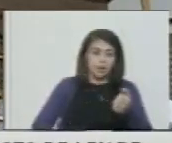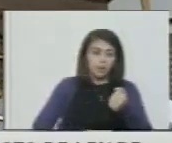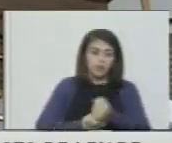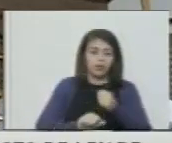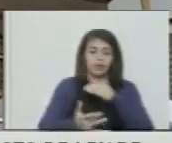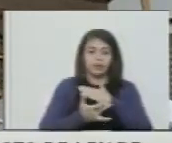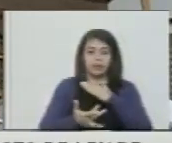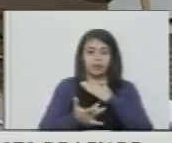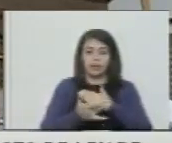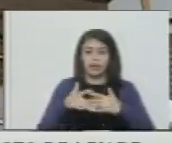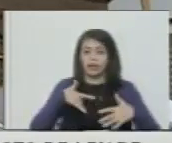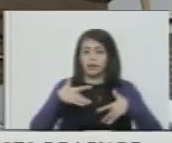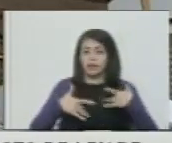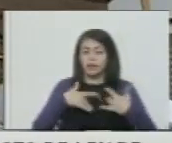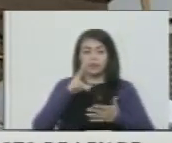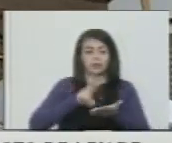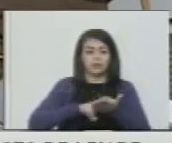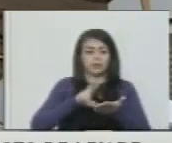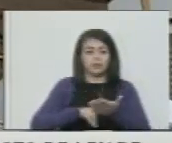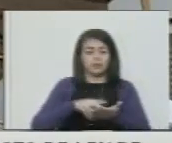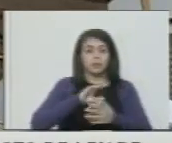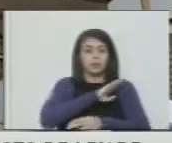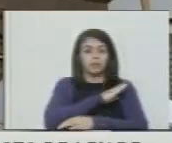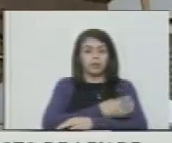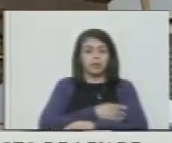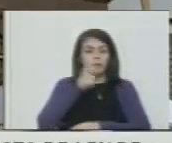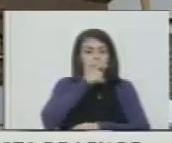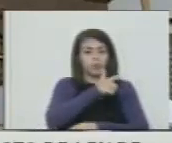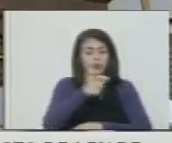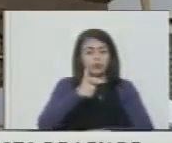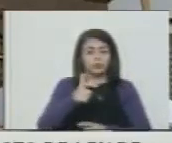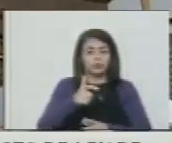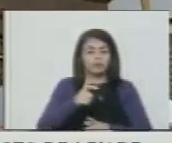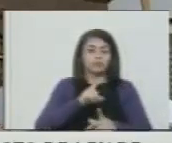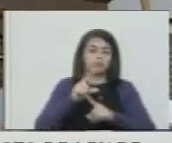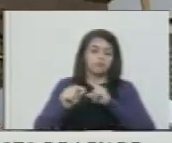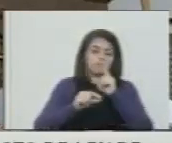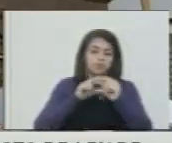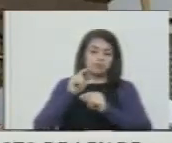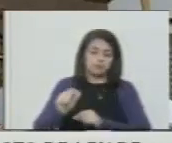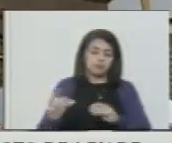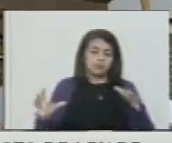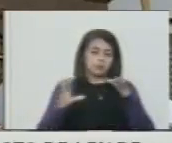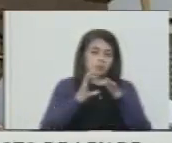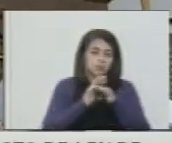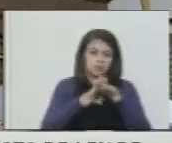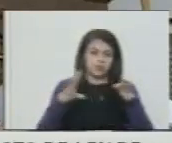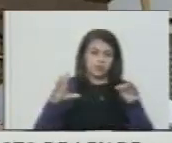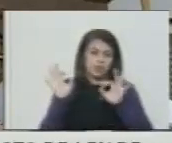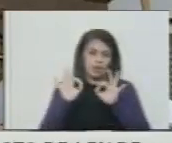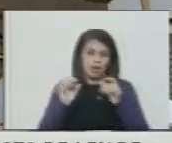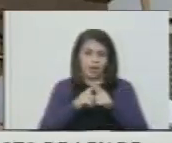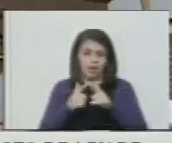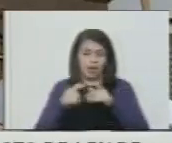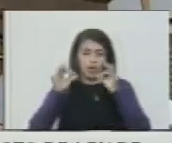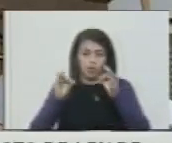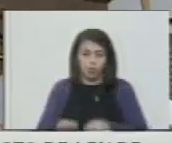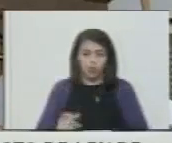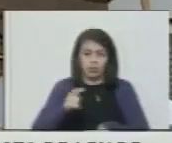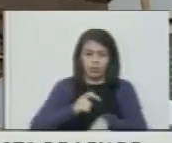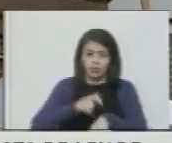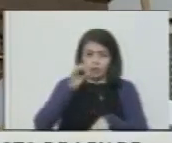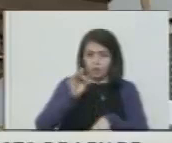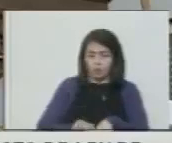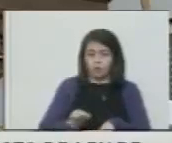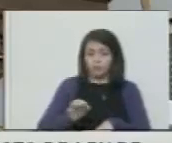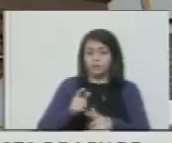Asistir técnicamente en materia de actividad aseguradora al poder público y evacuar sin carácter vinculante de manera